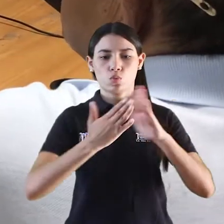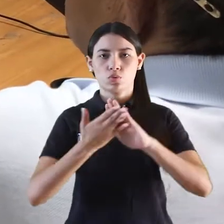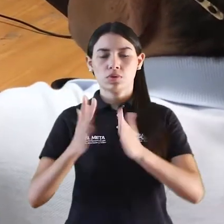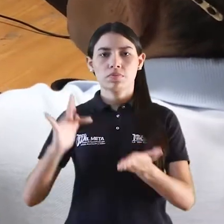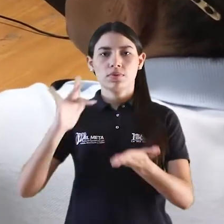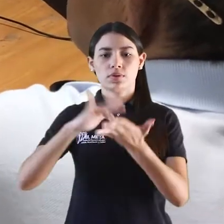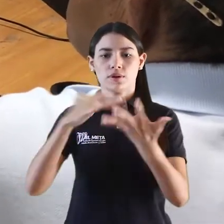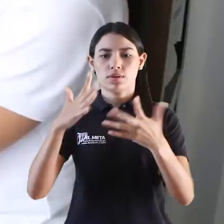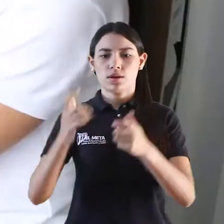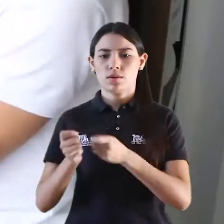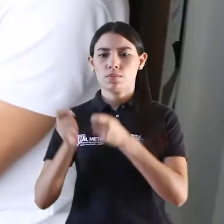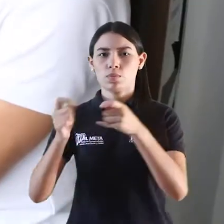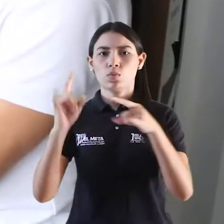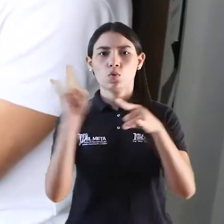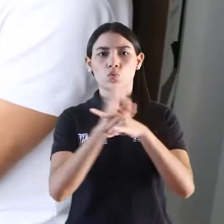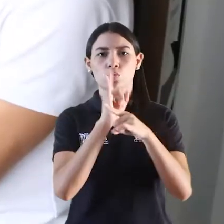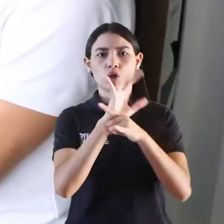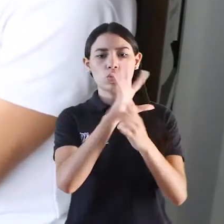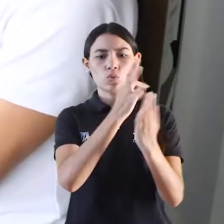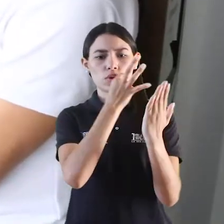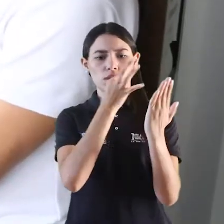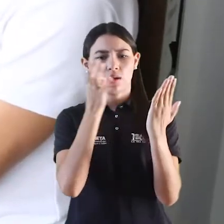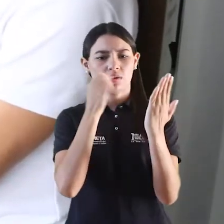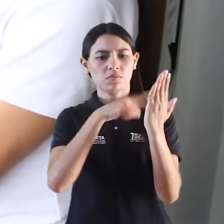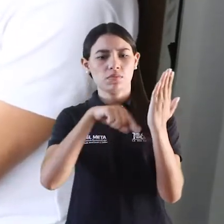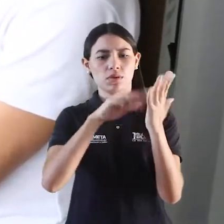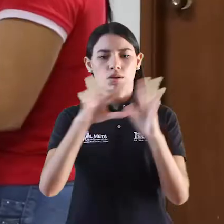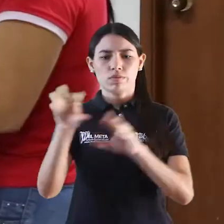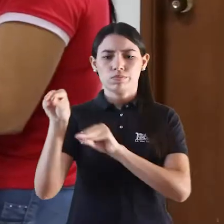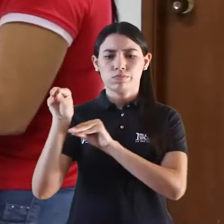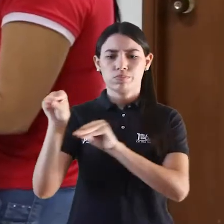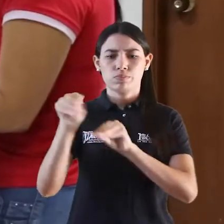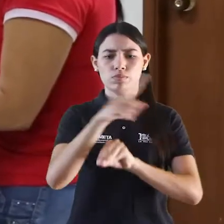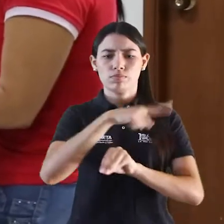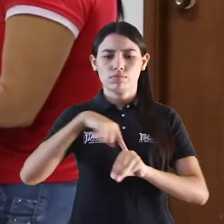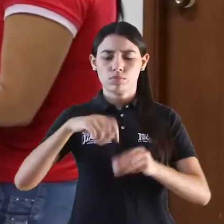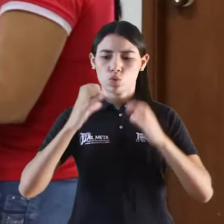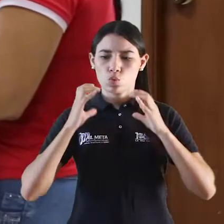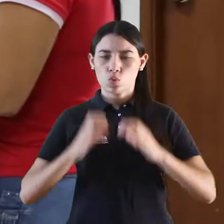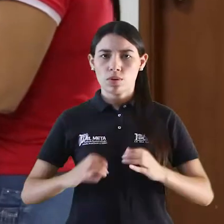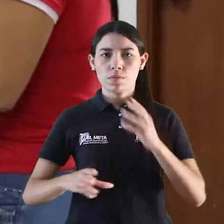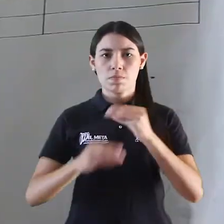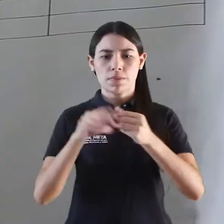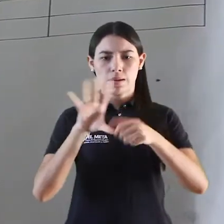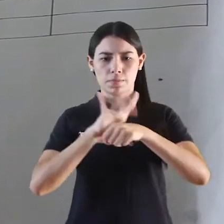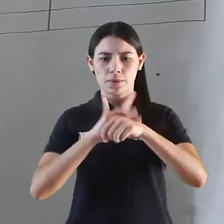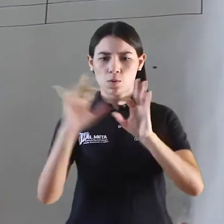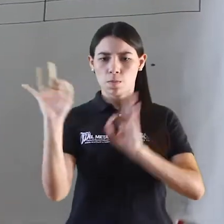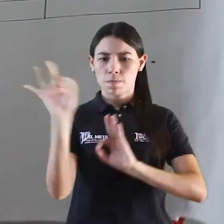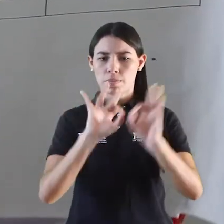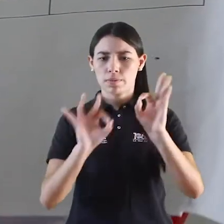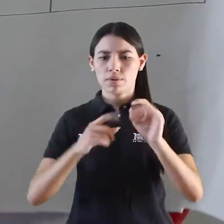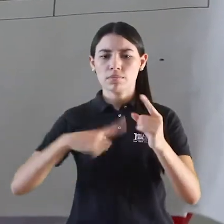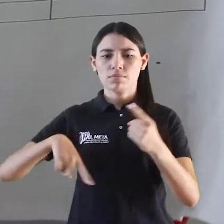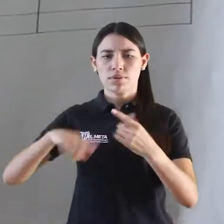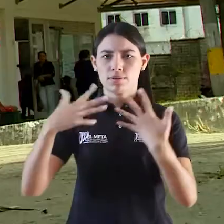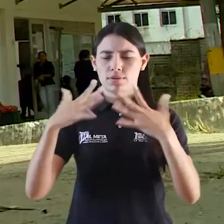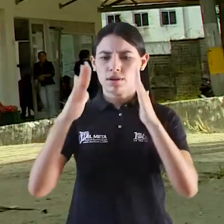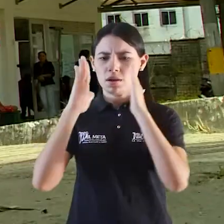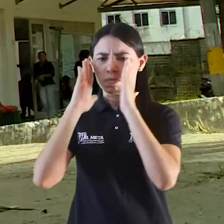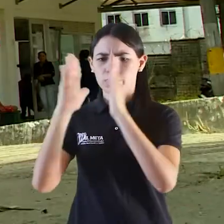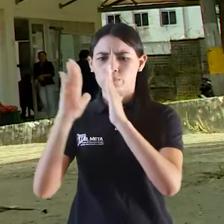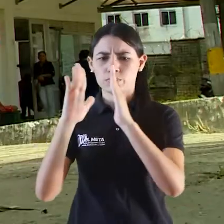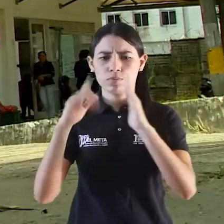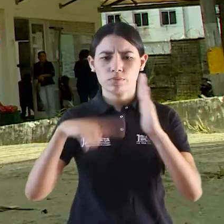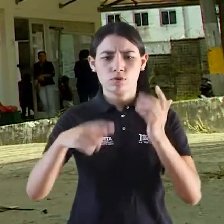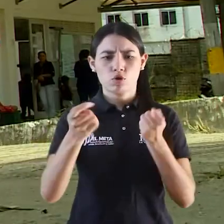cuenta con centros asistenciales dotados del mejor cuerpo de profesionales y con la capacidad instalada necesaria para asumir los